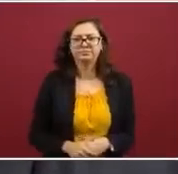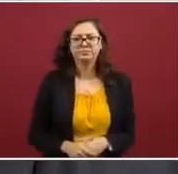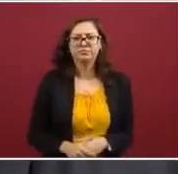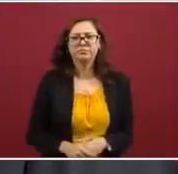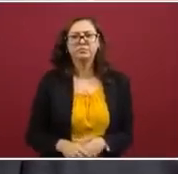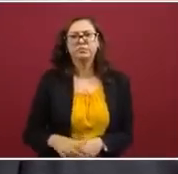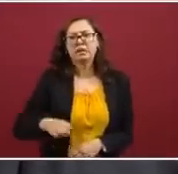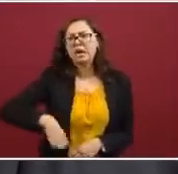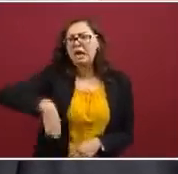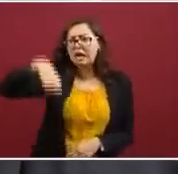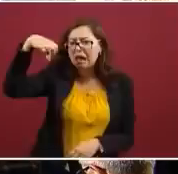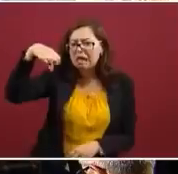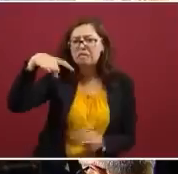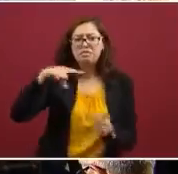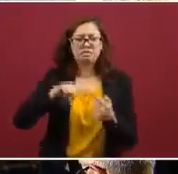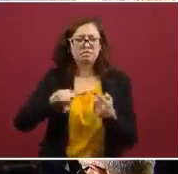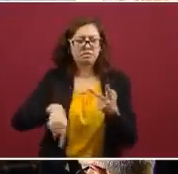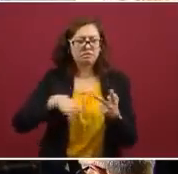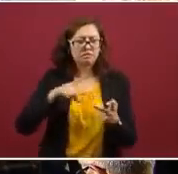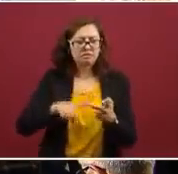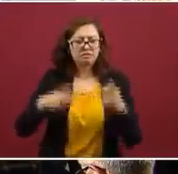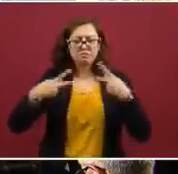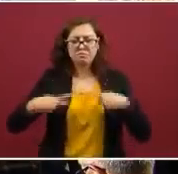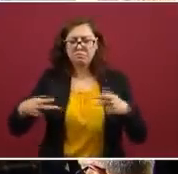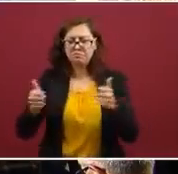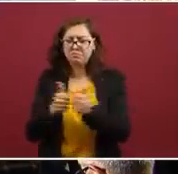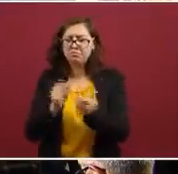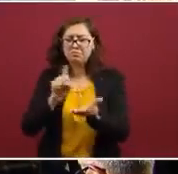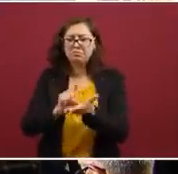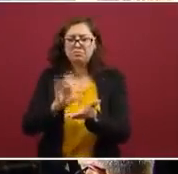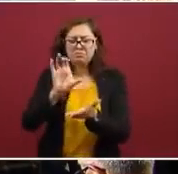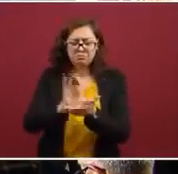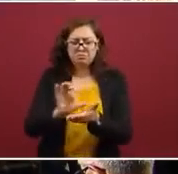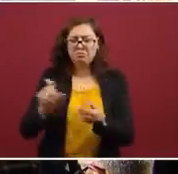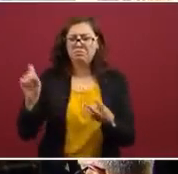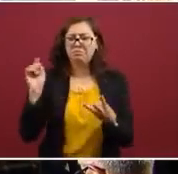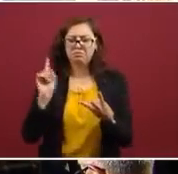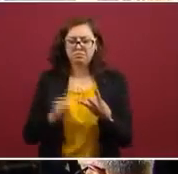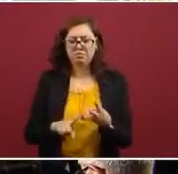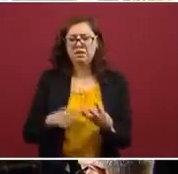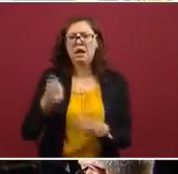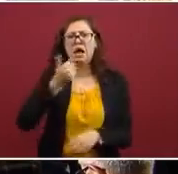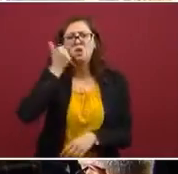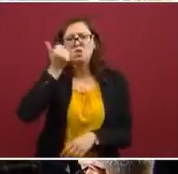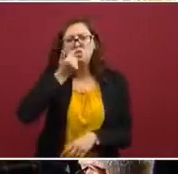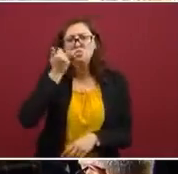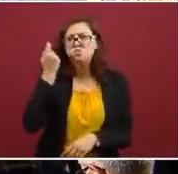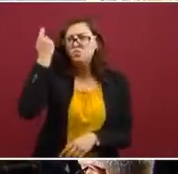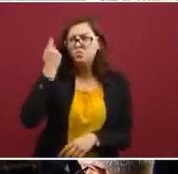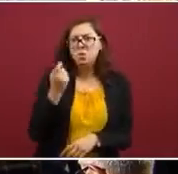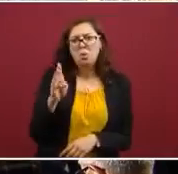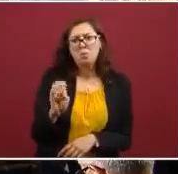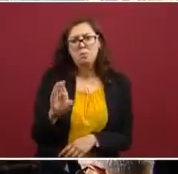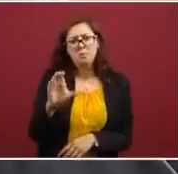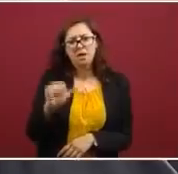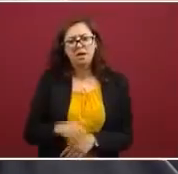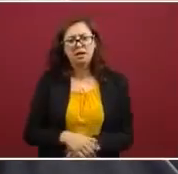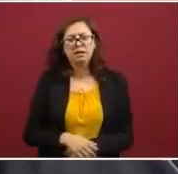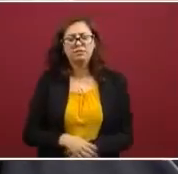Adultos mayores, personas con discapacidad, becas para estudiantes,